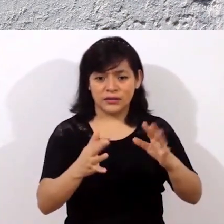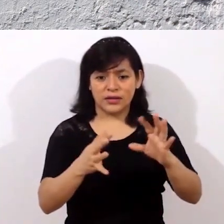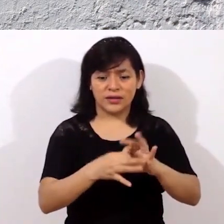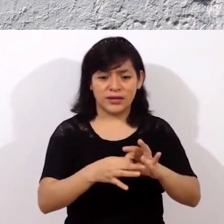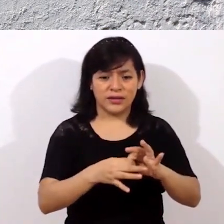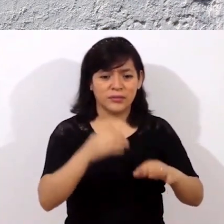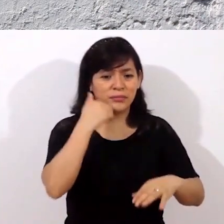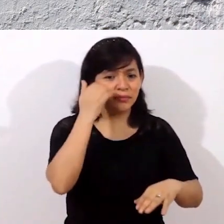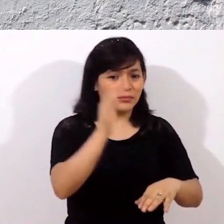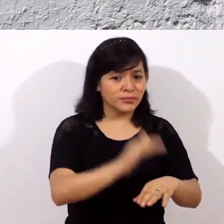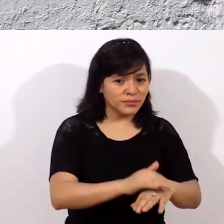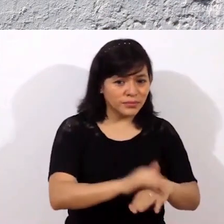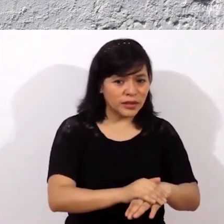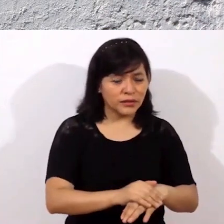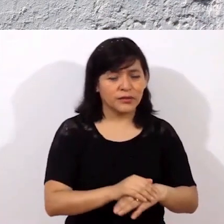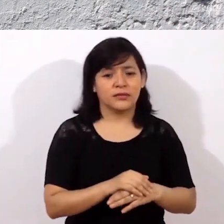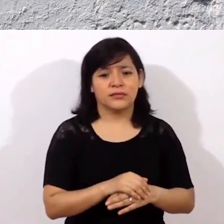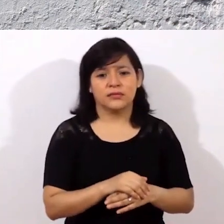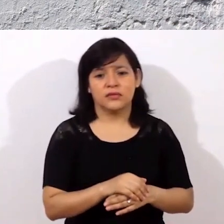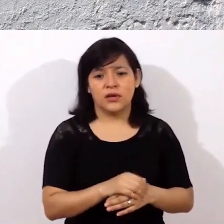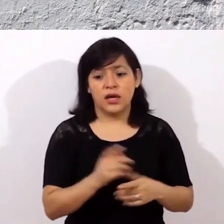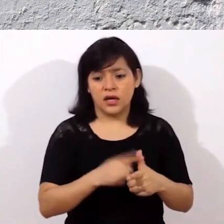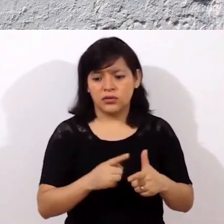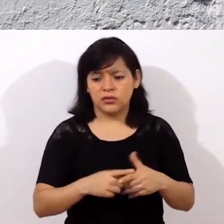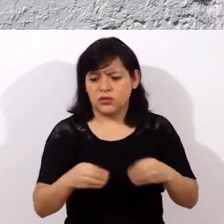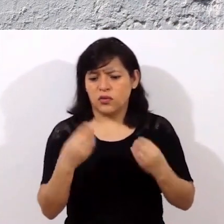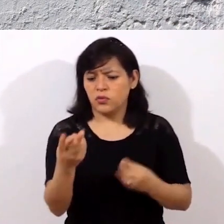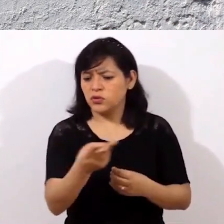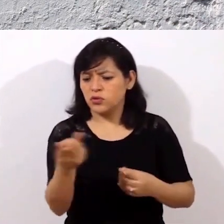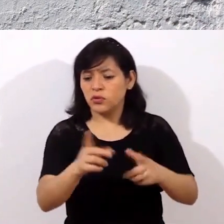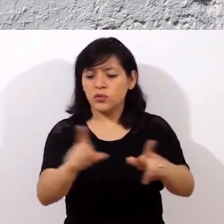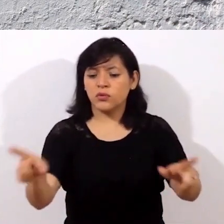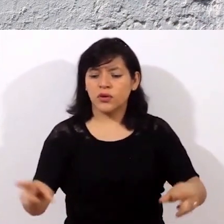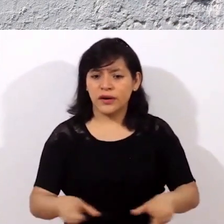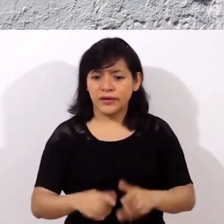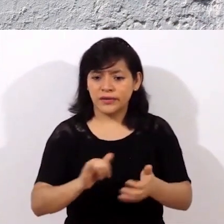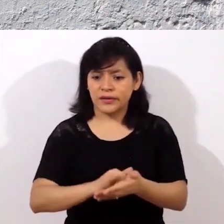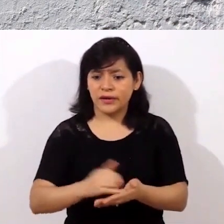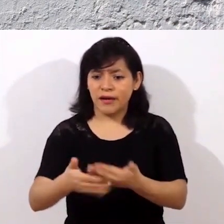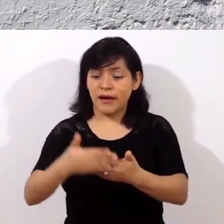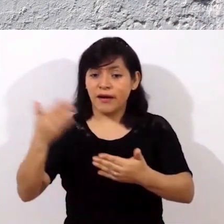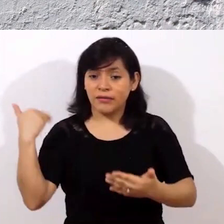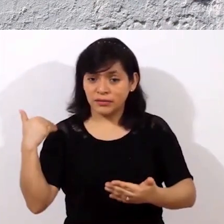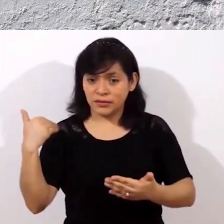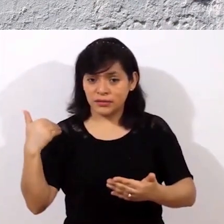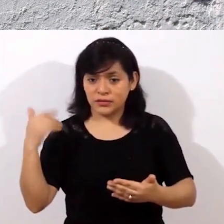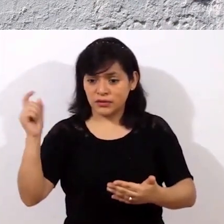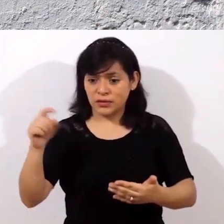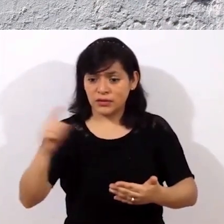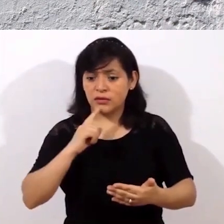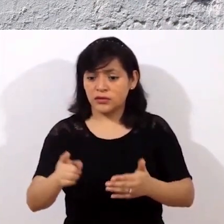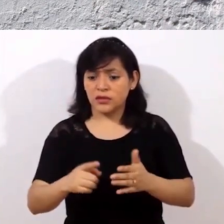¿Saben? Estos dos nombres, Gilgal y Betel, debían de ser lugares representativos